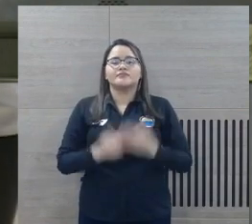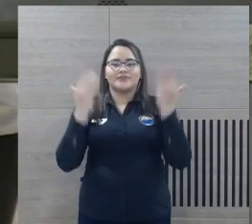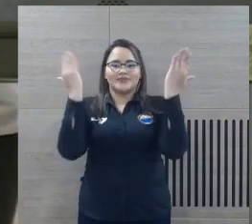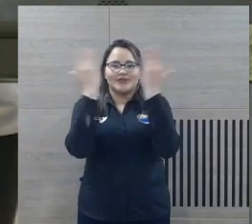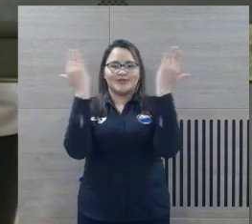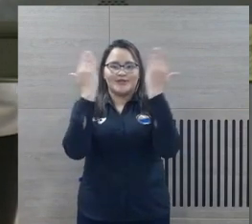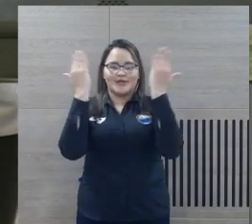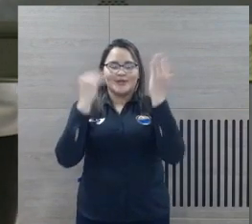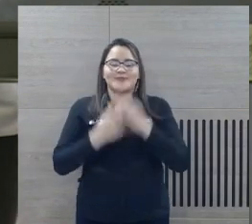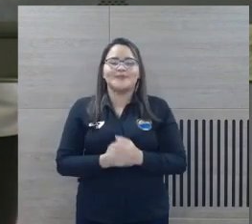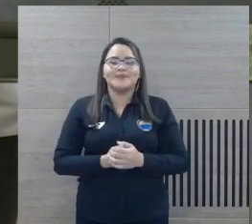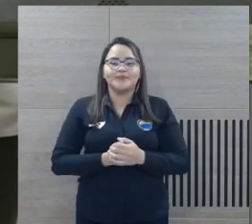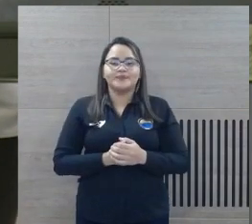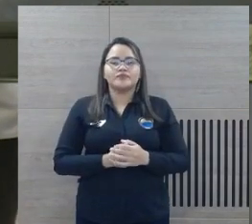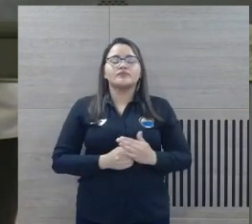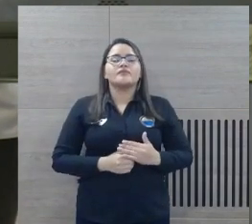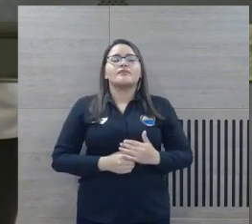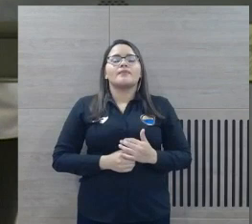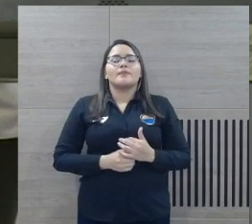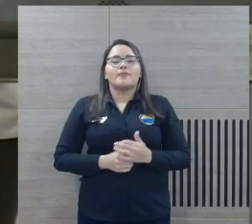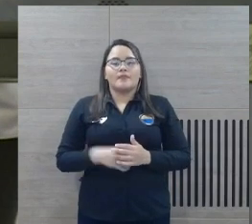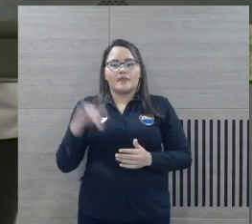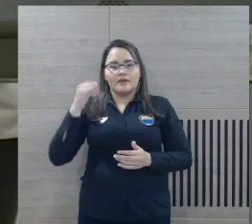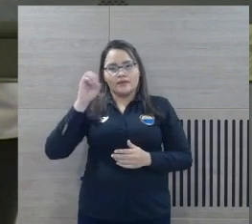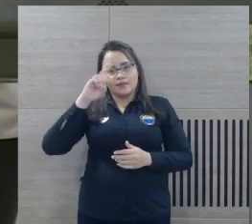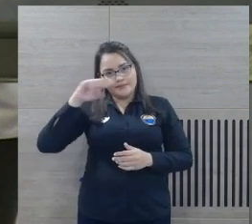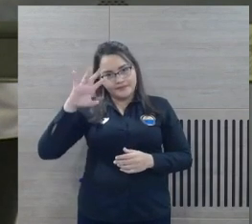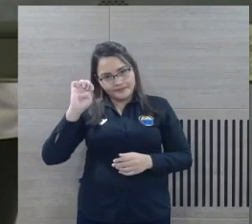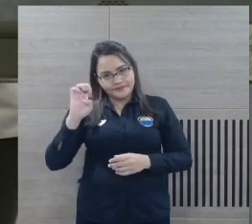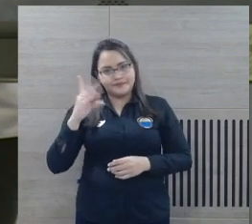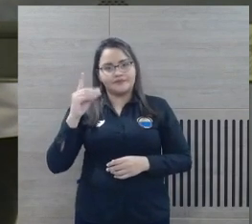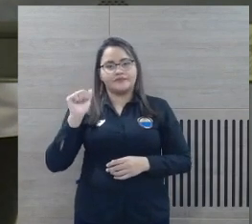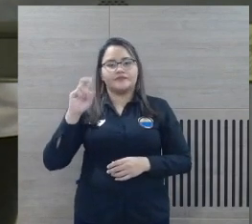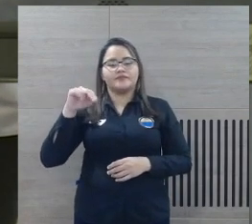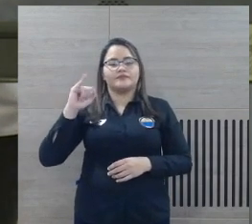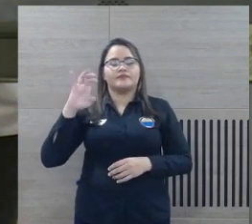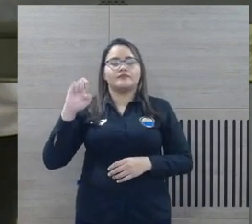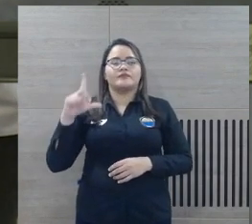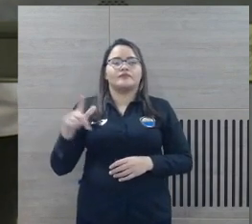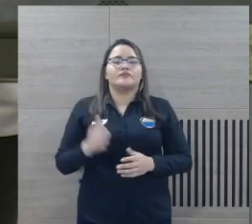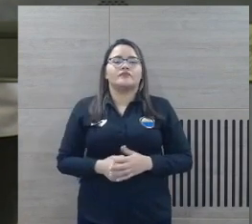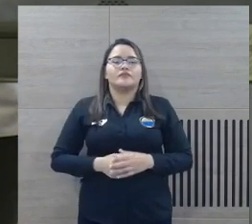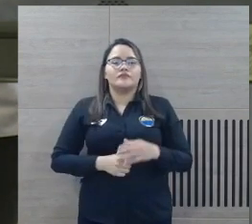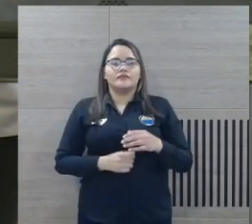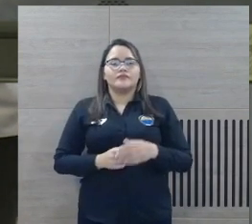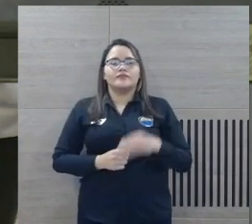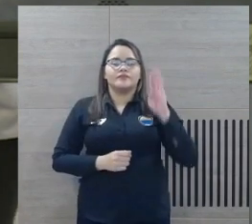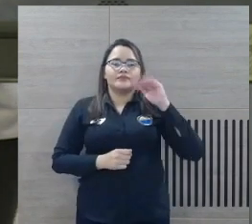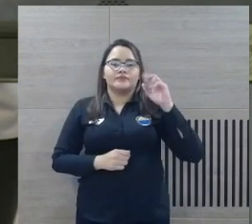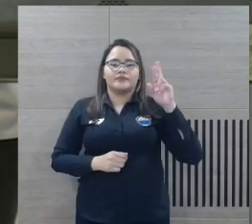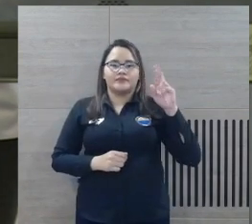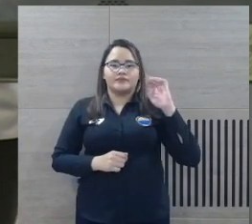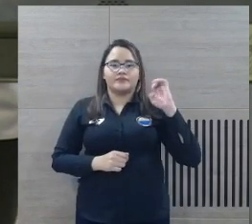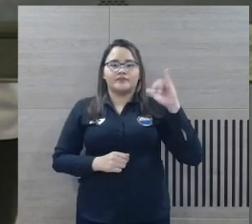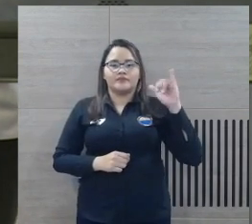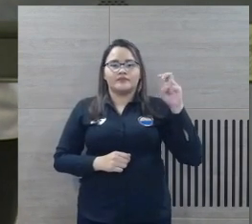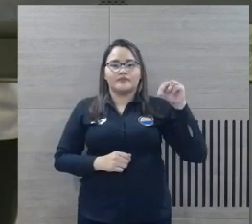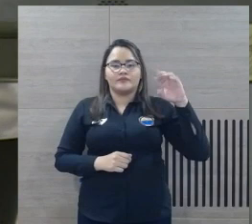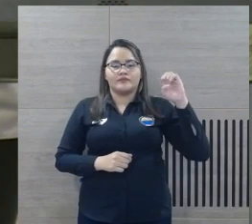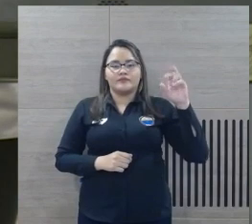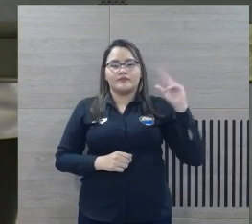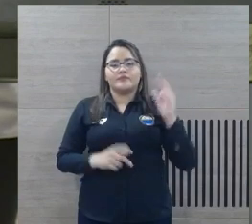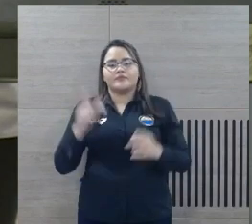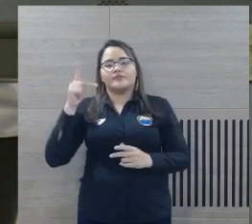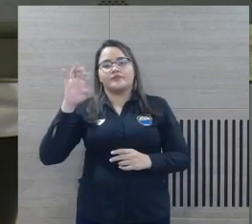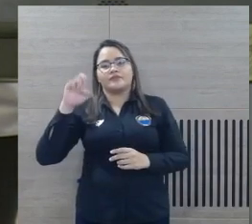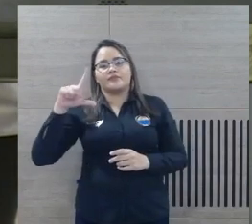José Daniel Trujillo González. Jane Estiz Vargas Barliz. Kelly Gabriela Andrade Villegas. Juan José Esquivel